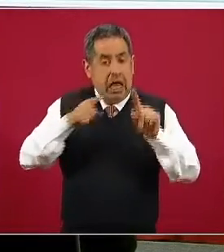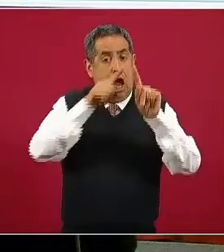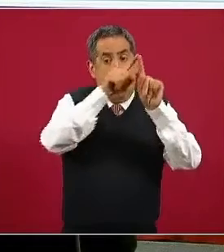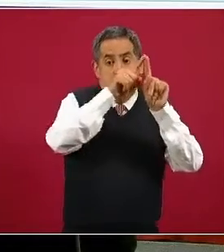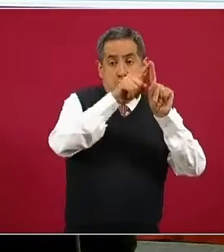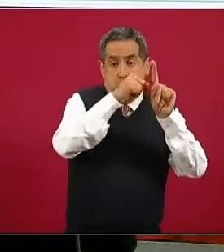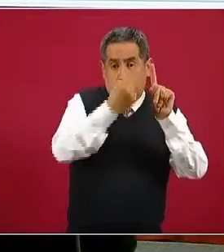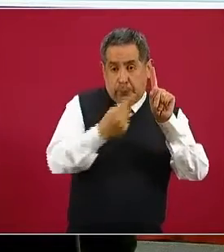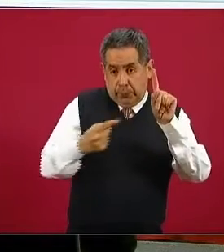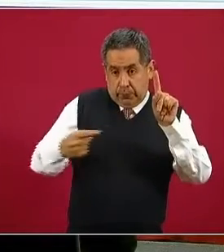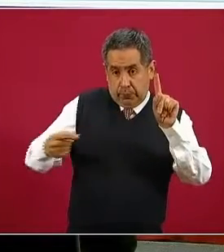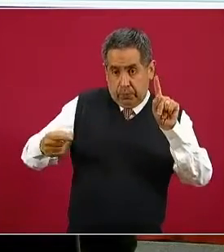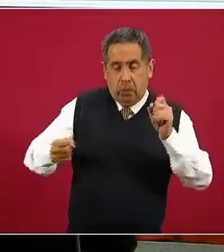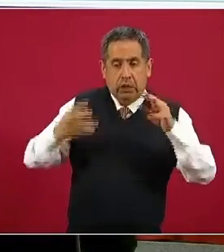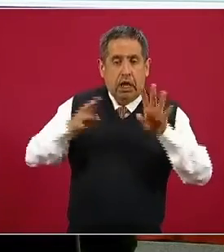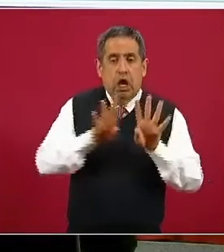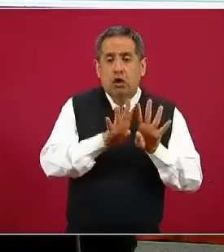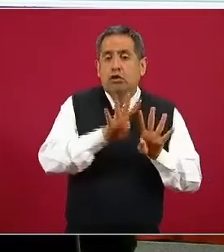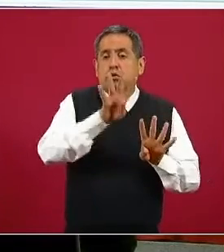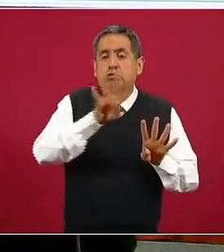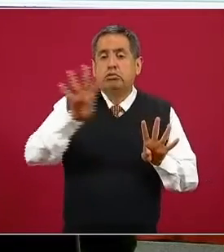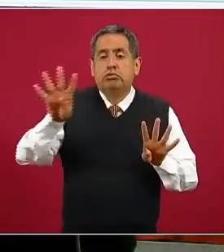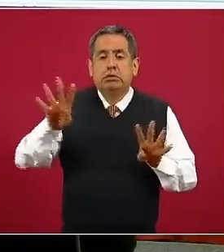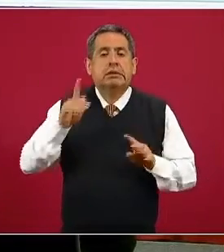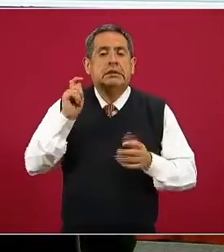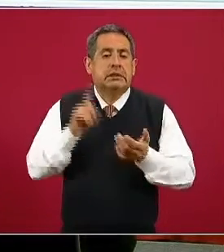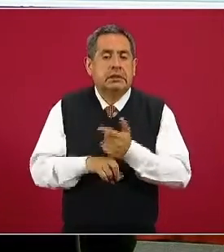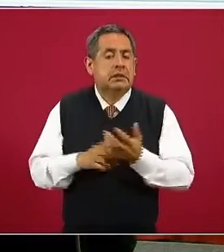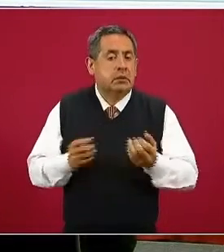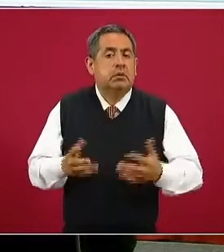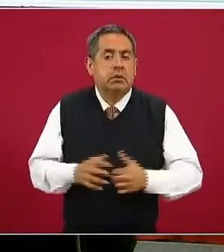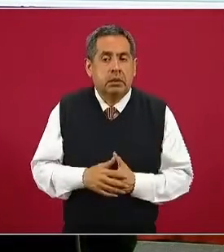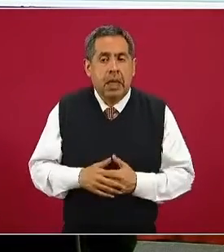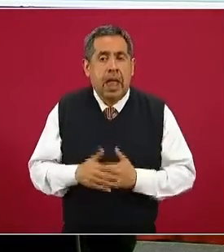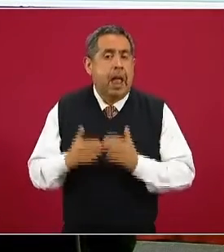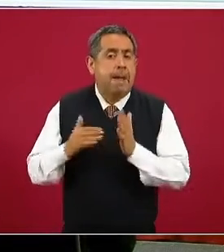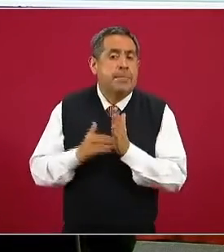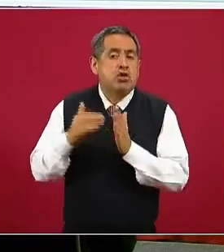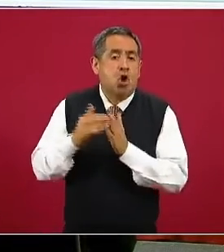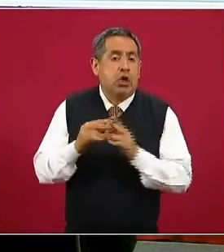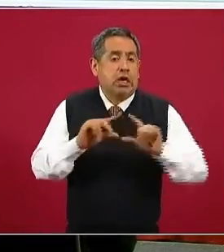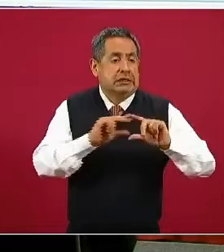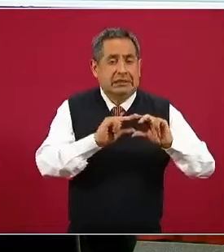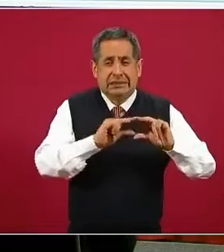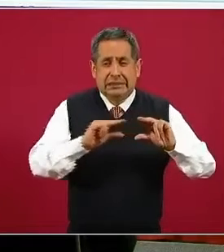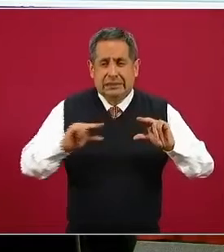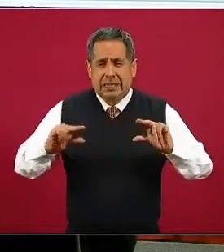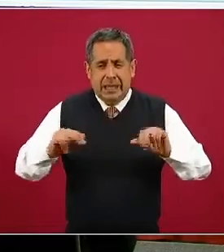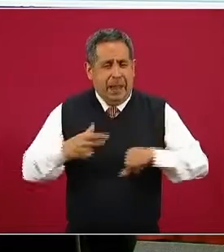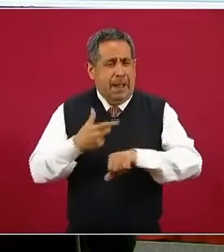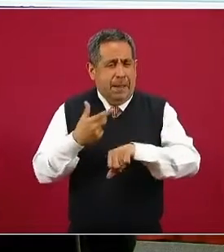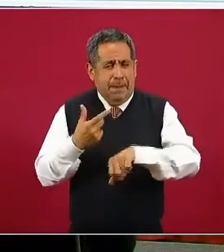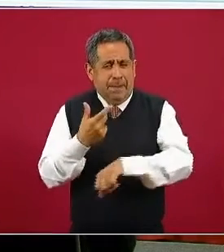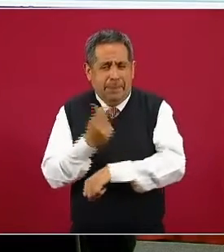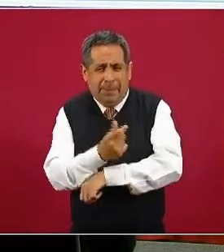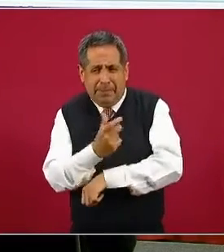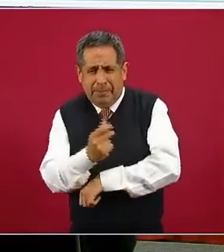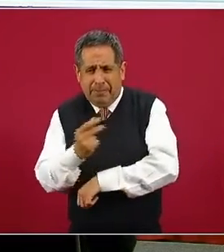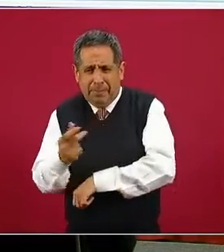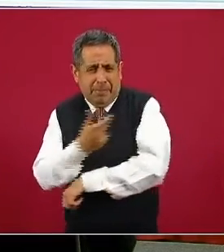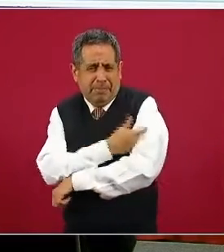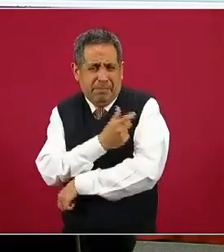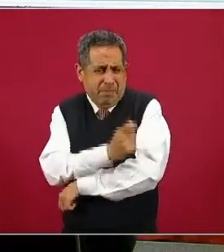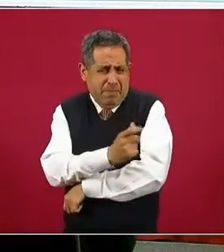línea son los casos, y lo que señalan las gráficas son las millones de dosis de vacunación en este tipo de jornadas,